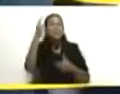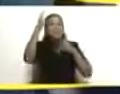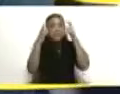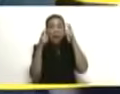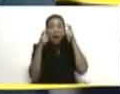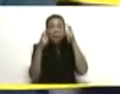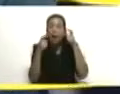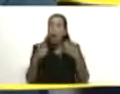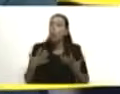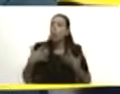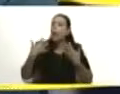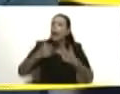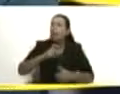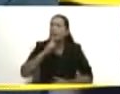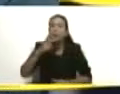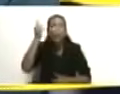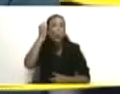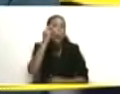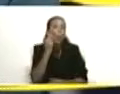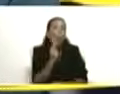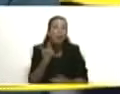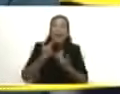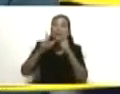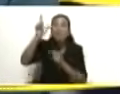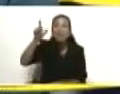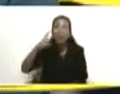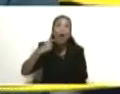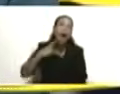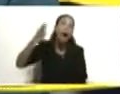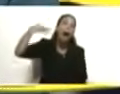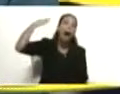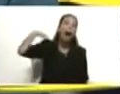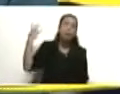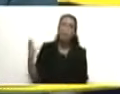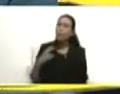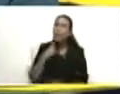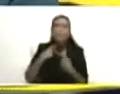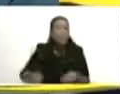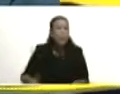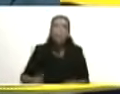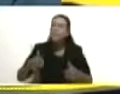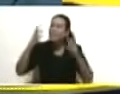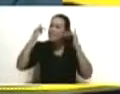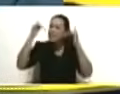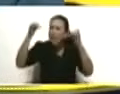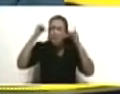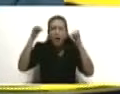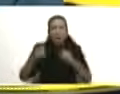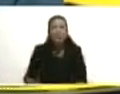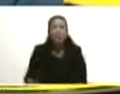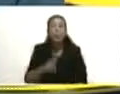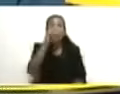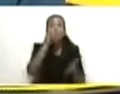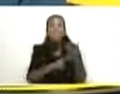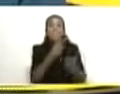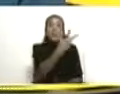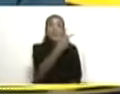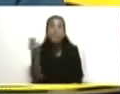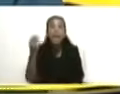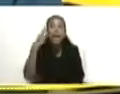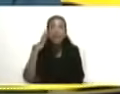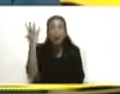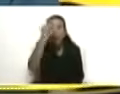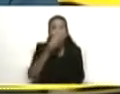no aró en el mar, pero es que Simón Bolívar, nuestro libertador, no aró en el mar y vamos a estar celebrando en esa fecha, con esa